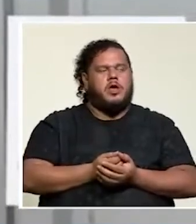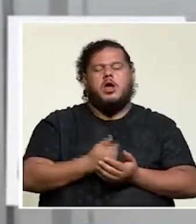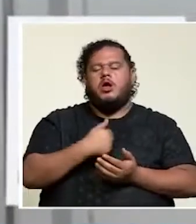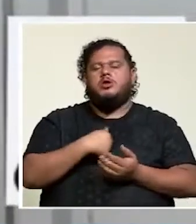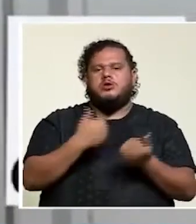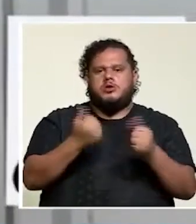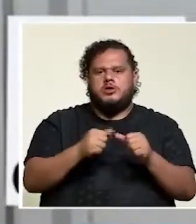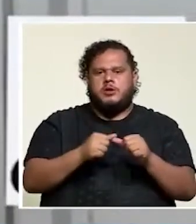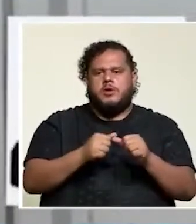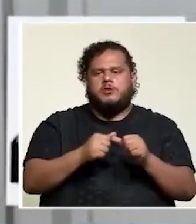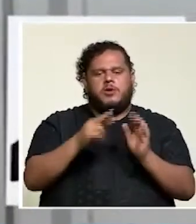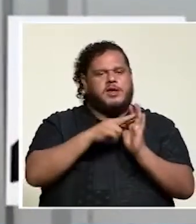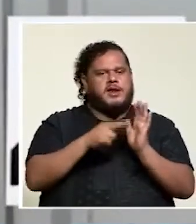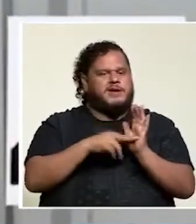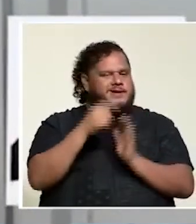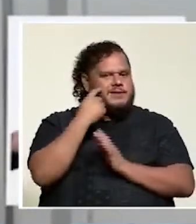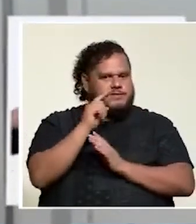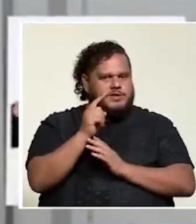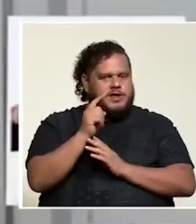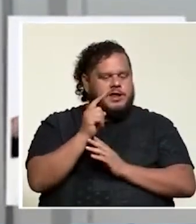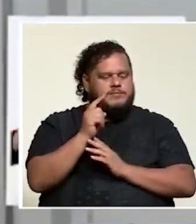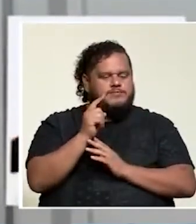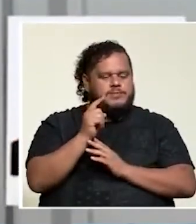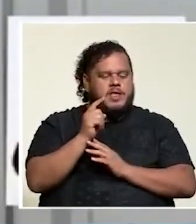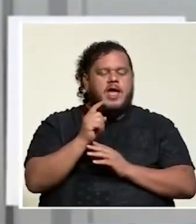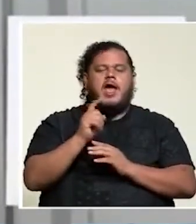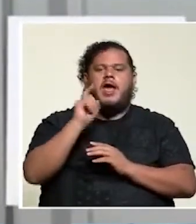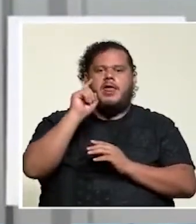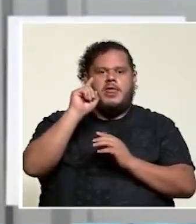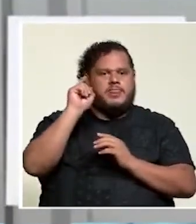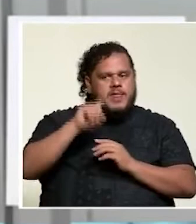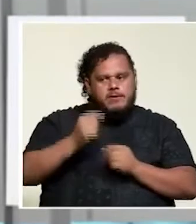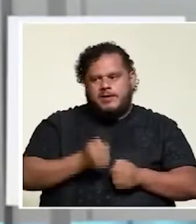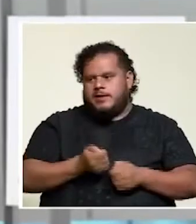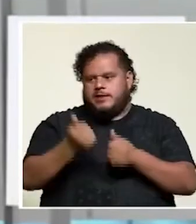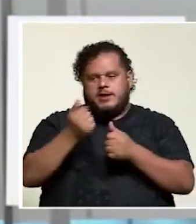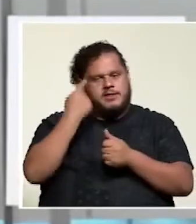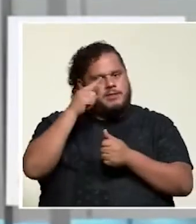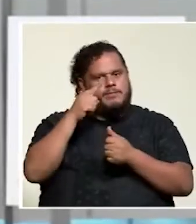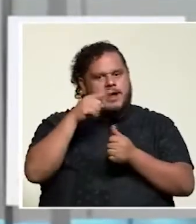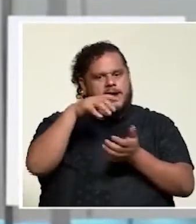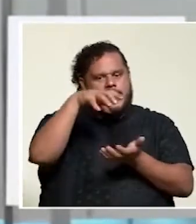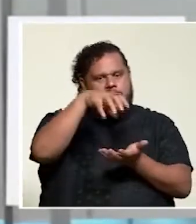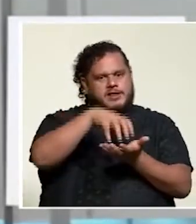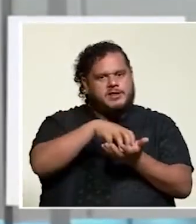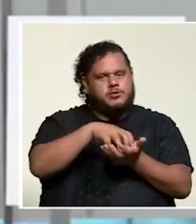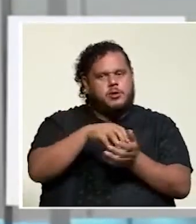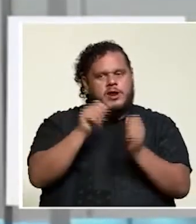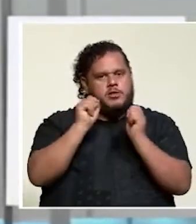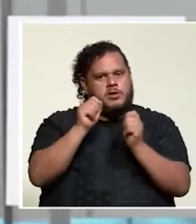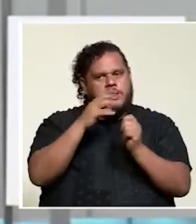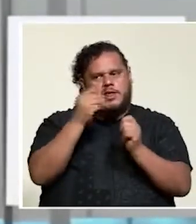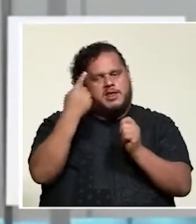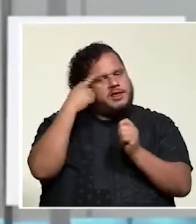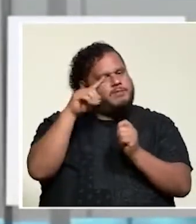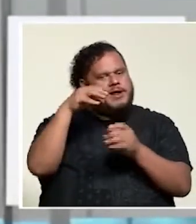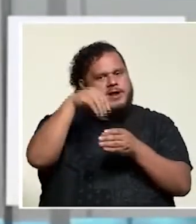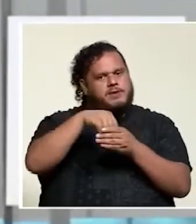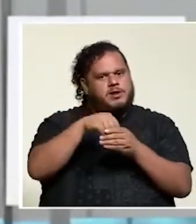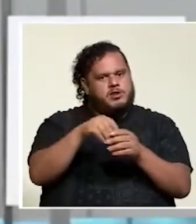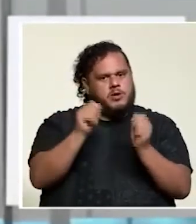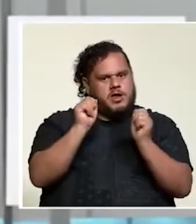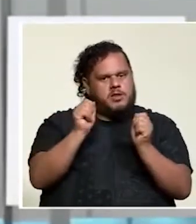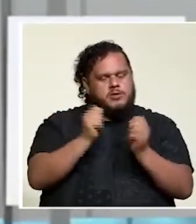estoy de acuerdo en que la regla fiscal hay que quitarla para el sector educativo y para la inversión en